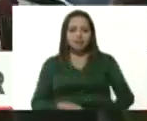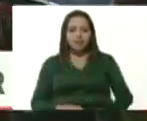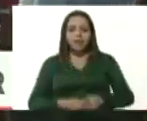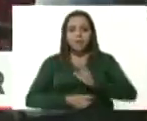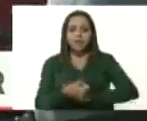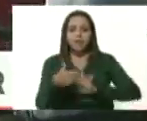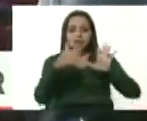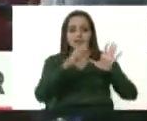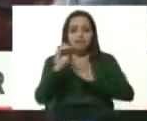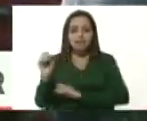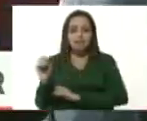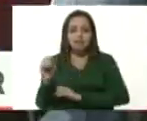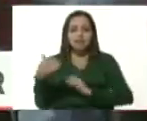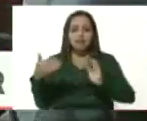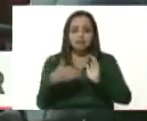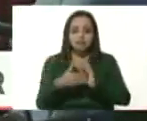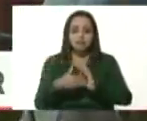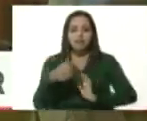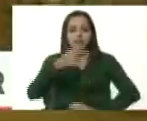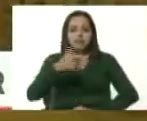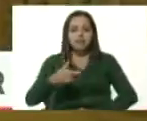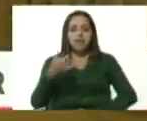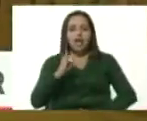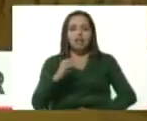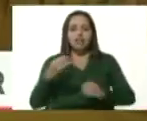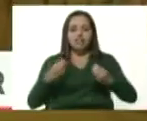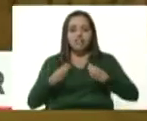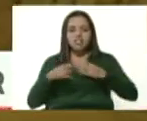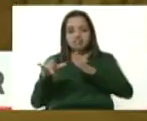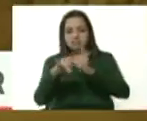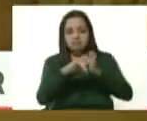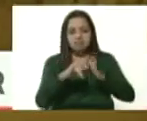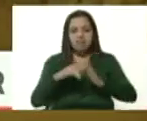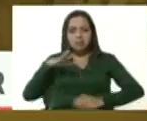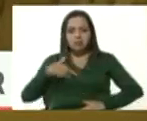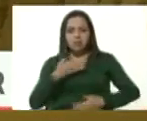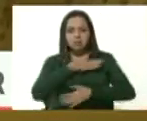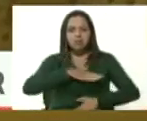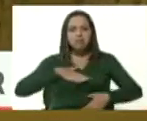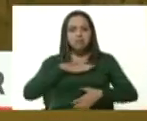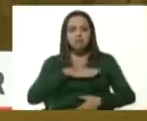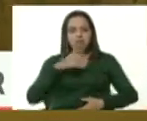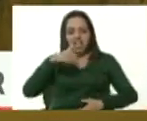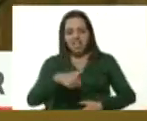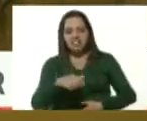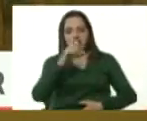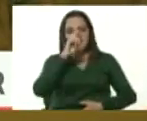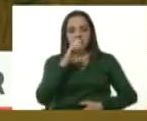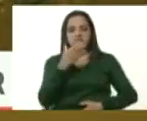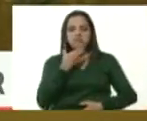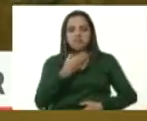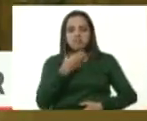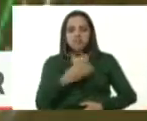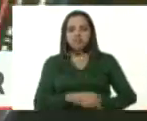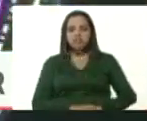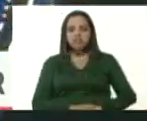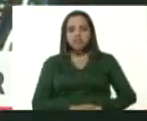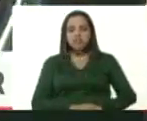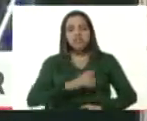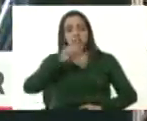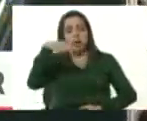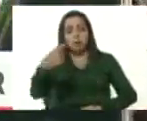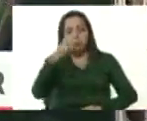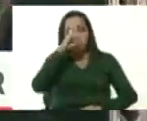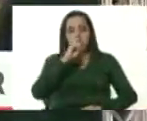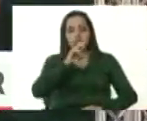600.000 habitantes que hacen vida en estos espacios y que podrán disfrutar en esta época decembrina y también el año